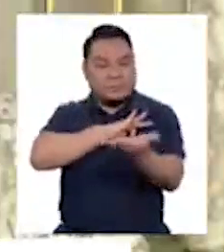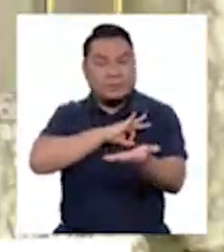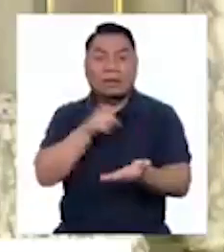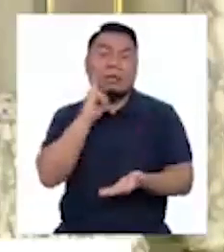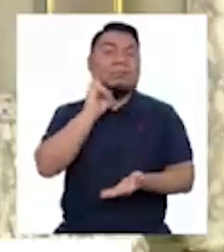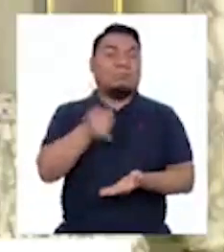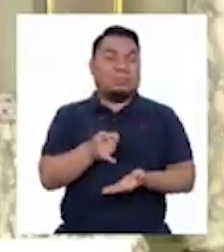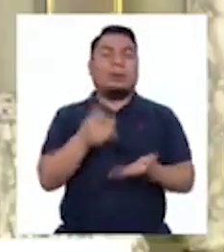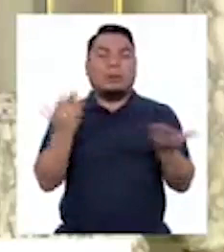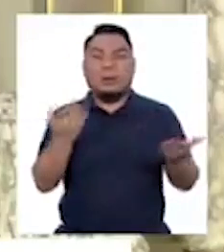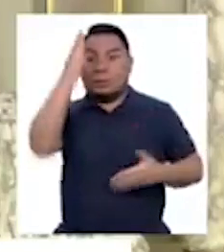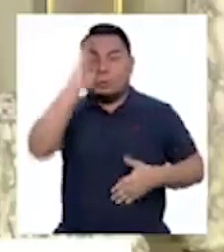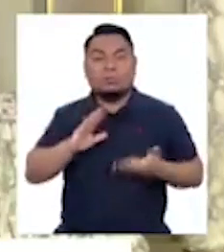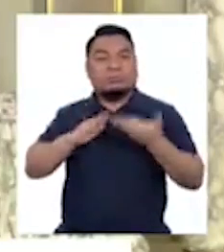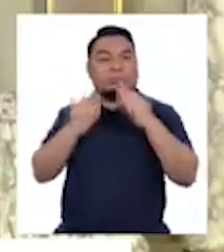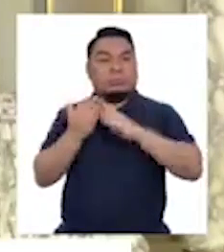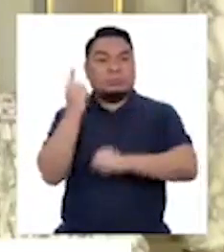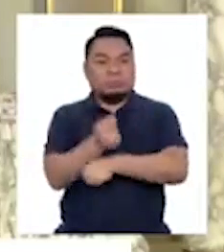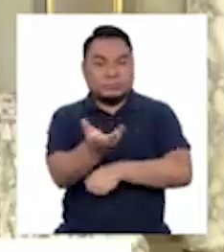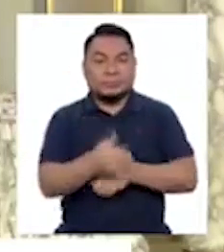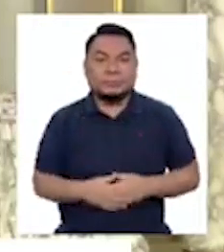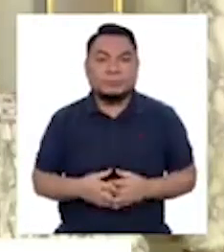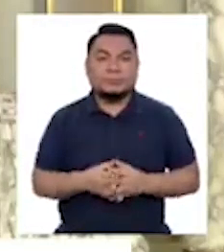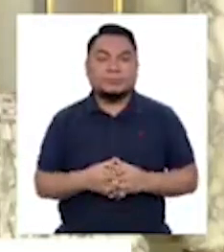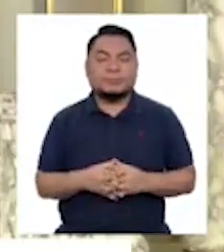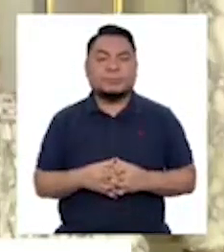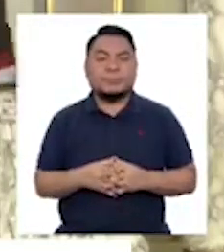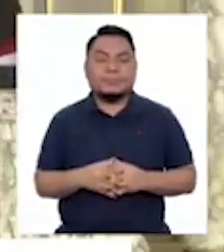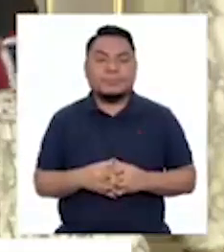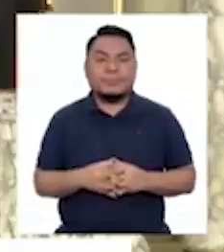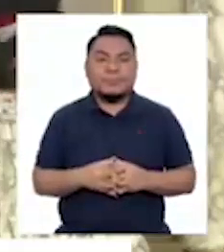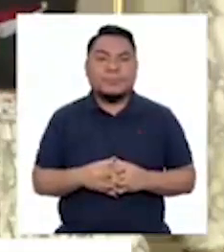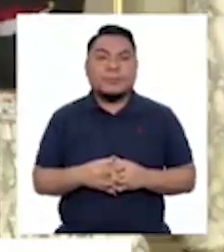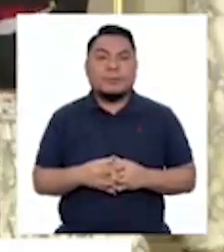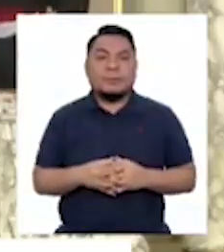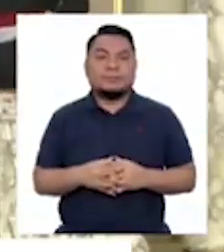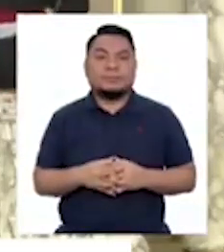y si no, él y la patria os lo demanden.